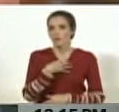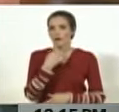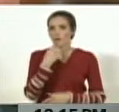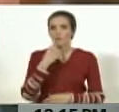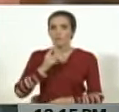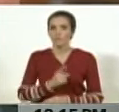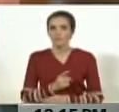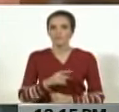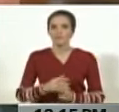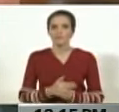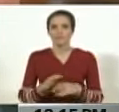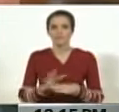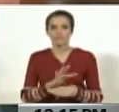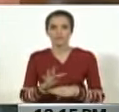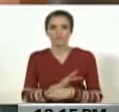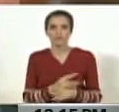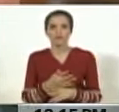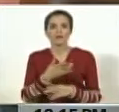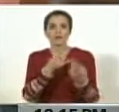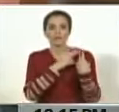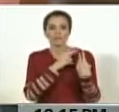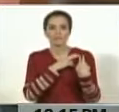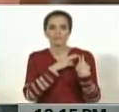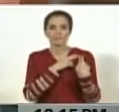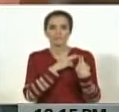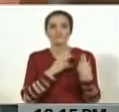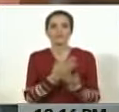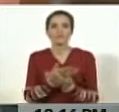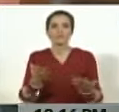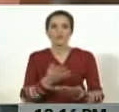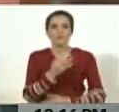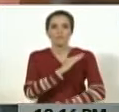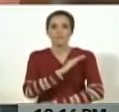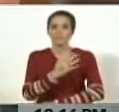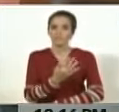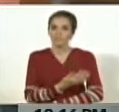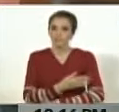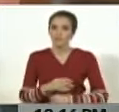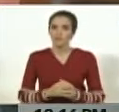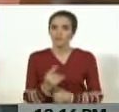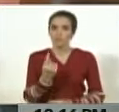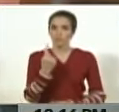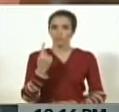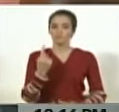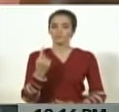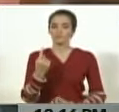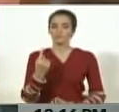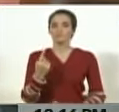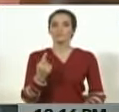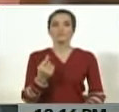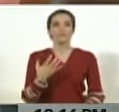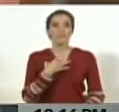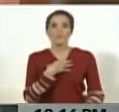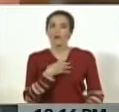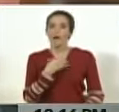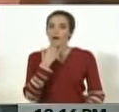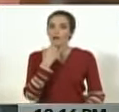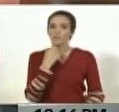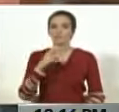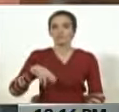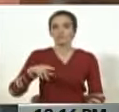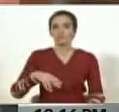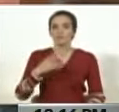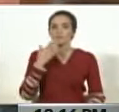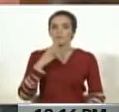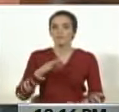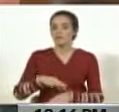cumplir las funciones que le corresponden a todos los poderes. Y uno de ellos no puede de ninguna manera